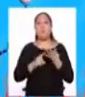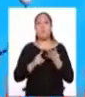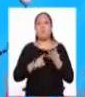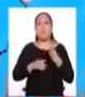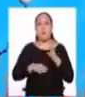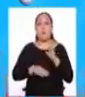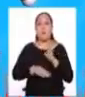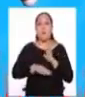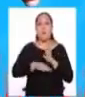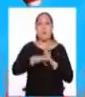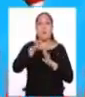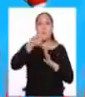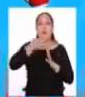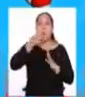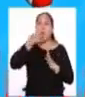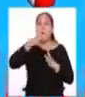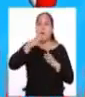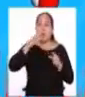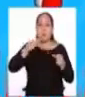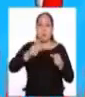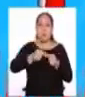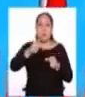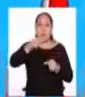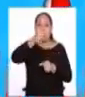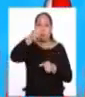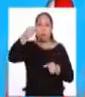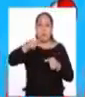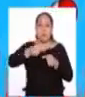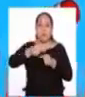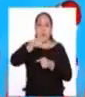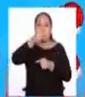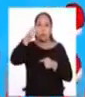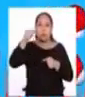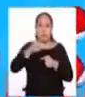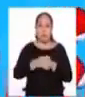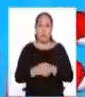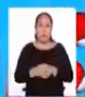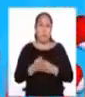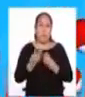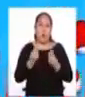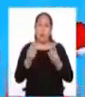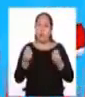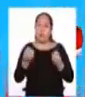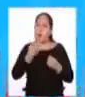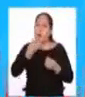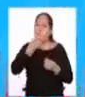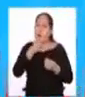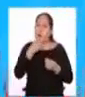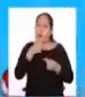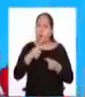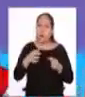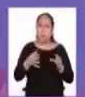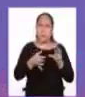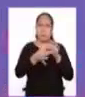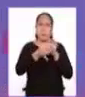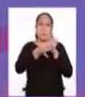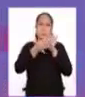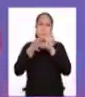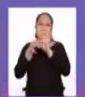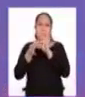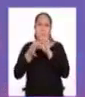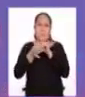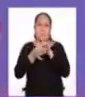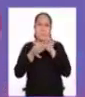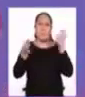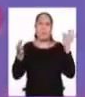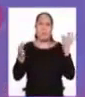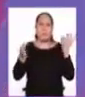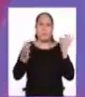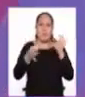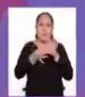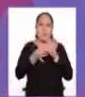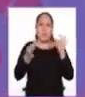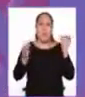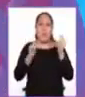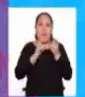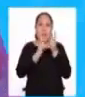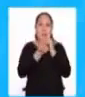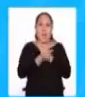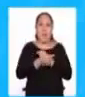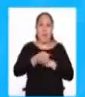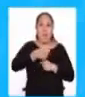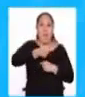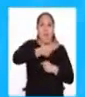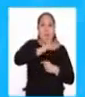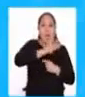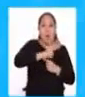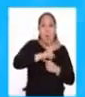necesita mucho calor para romper todos los enlaces de hidrógeno que unen las moléculas de agua, y así pasar de líquido a gas.